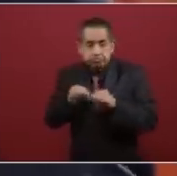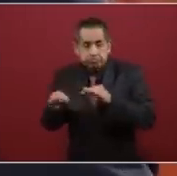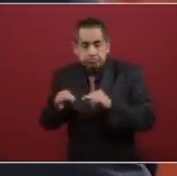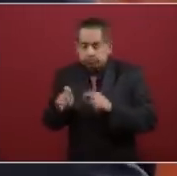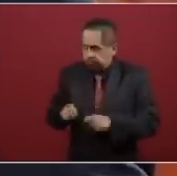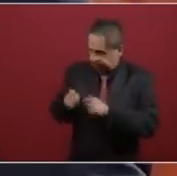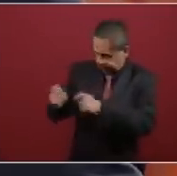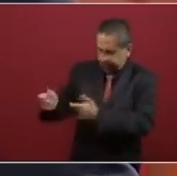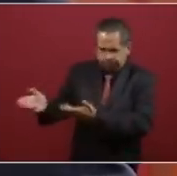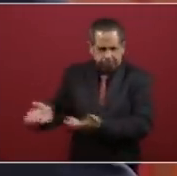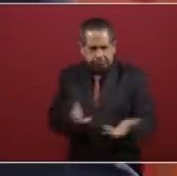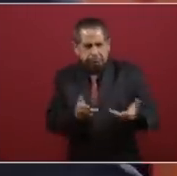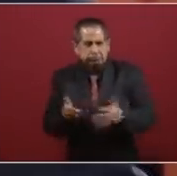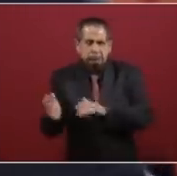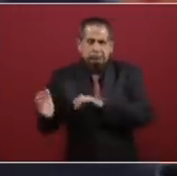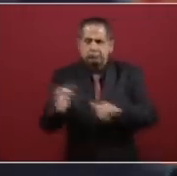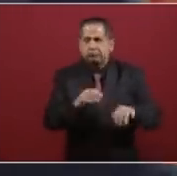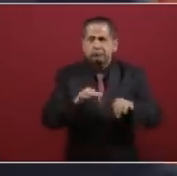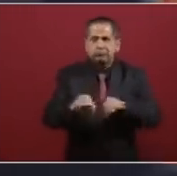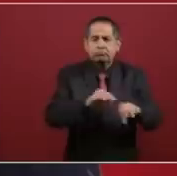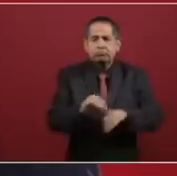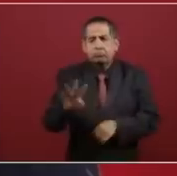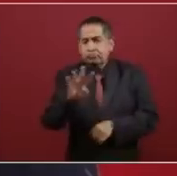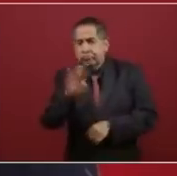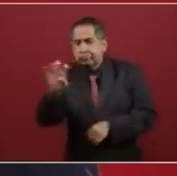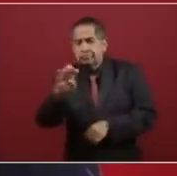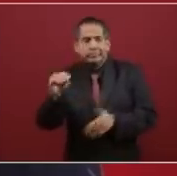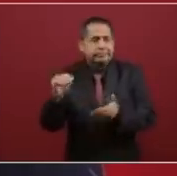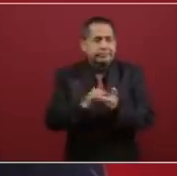a 400,000 mexicanos.